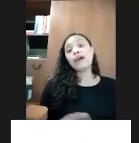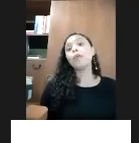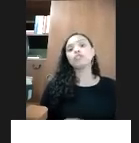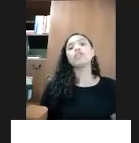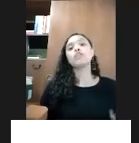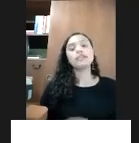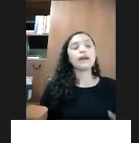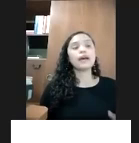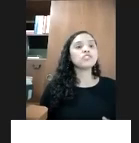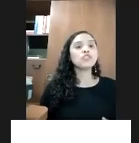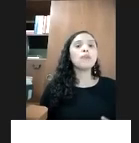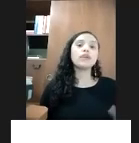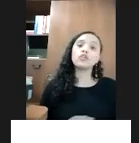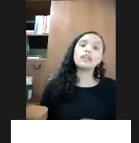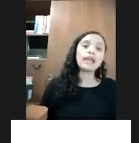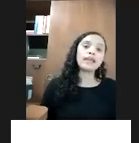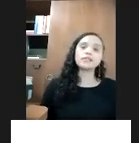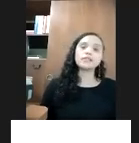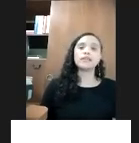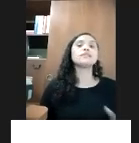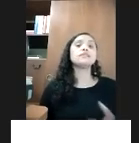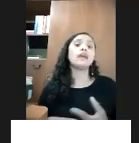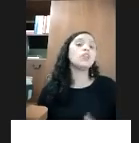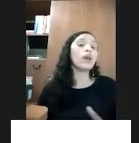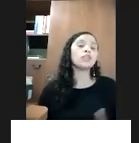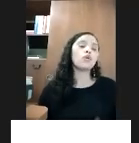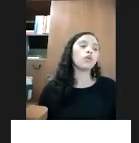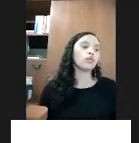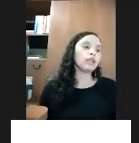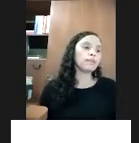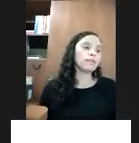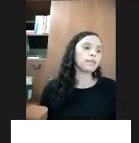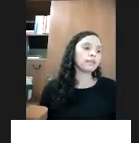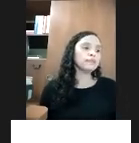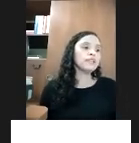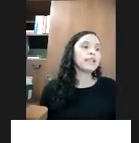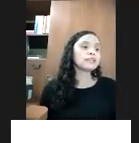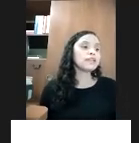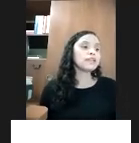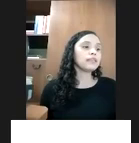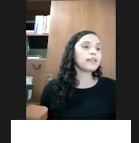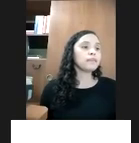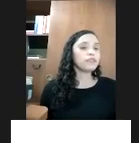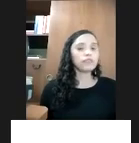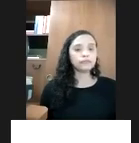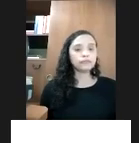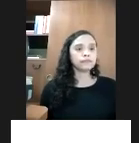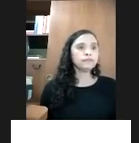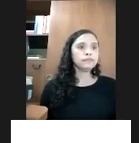a dos procesos que ya mencionamos, que son la escasez de medicinas y los altos costos de las mismas. La siguiente, Yanni, por favor.